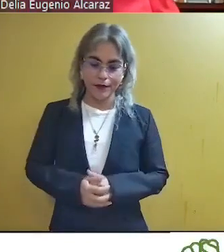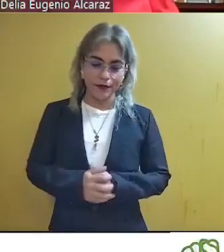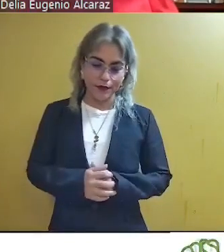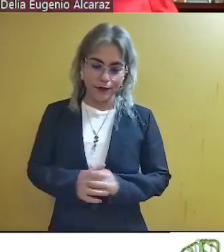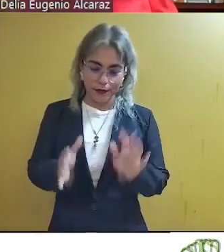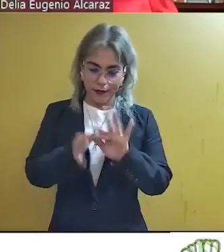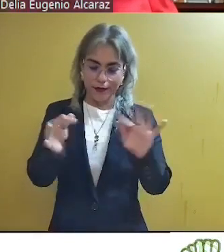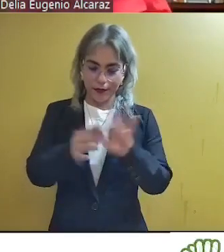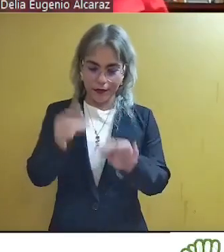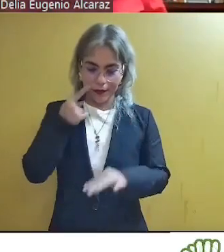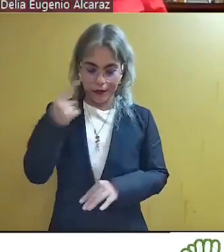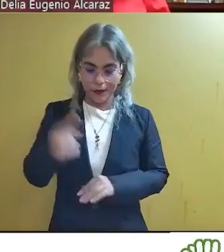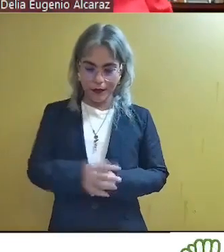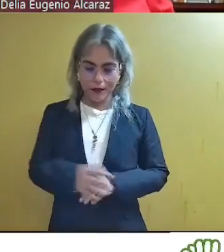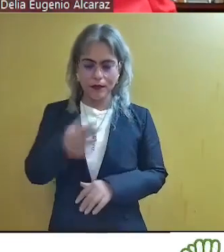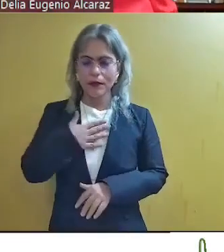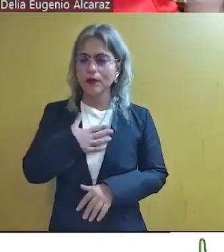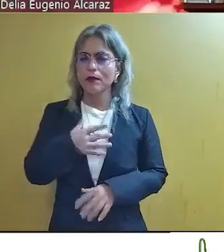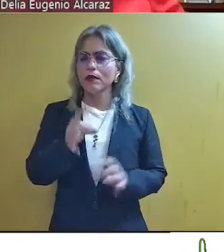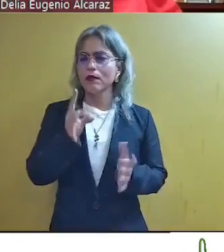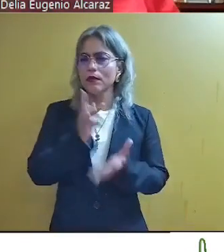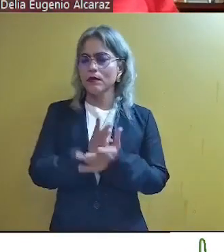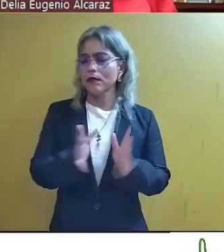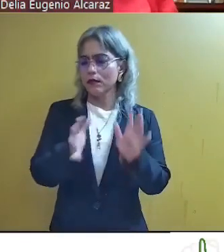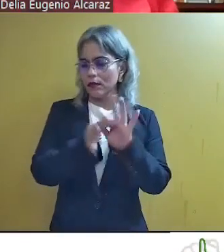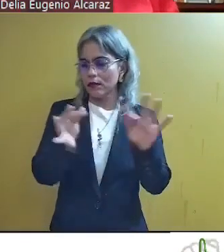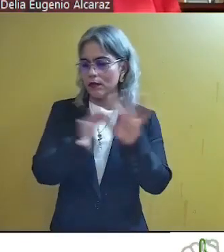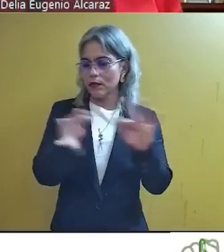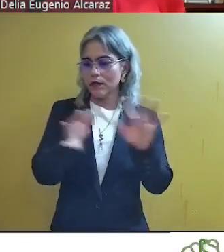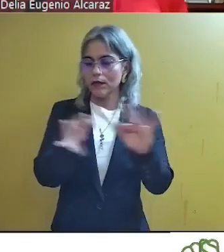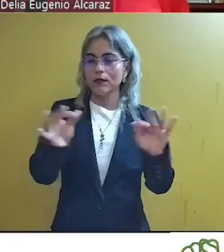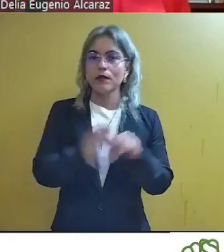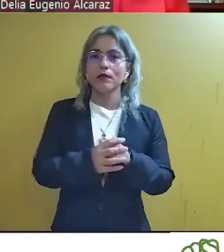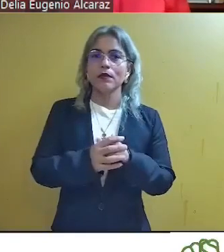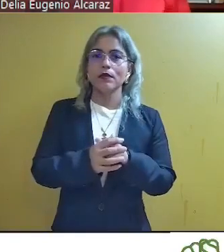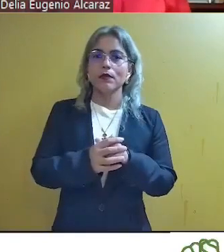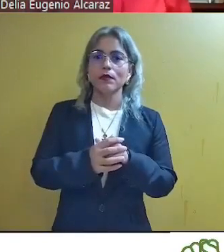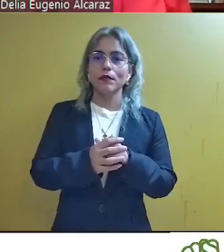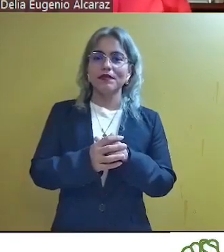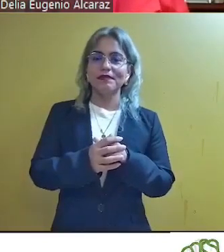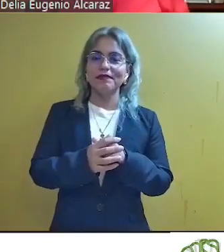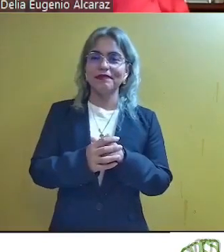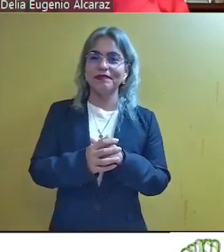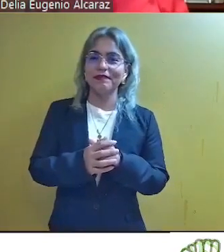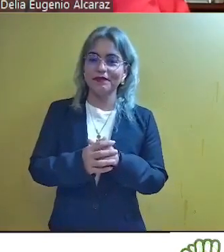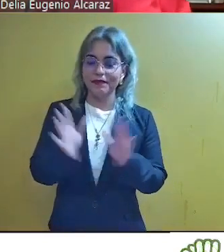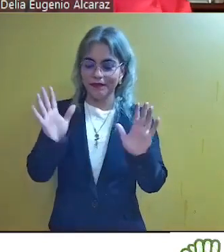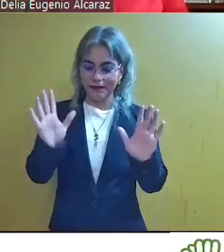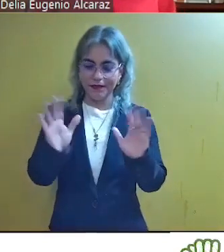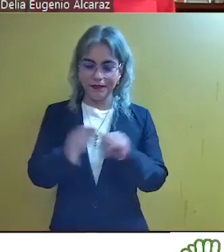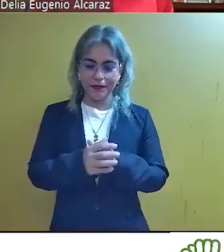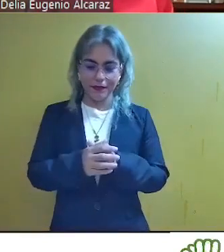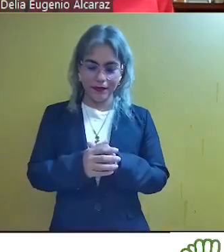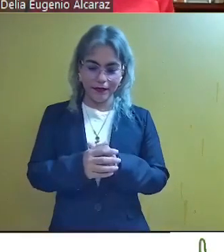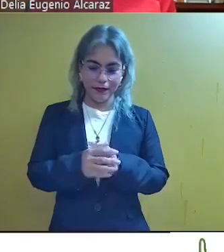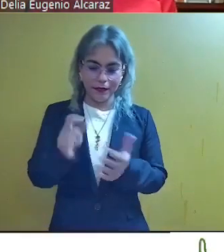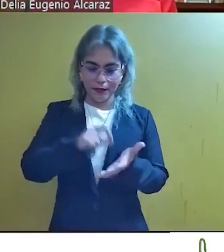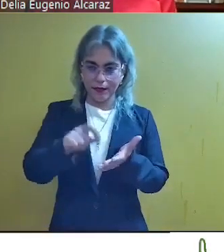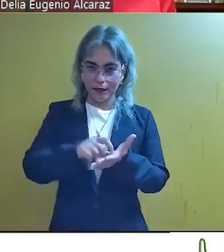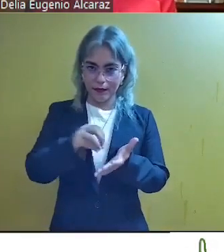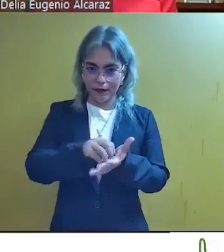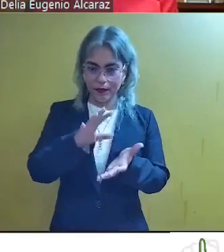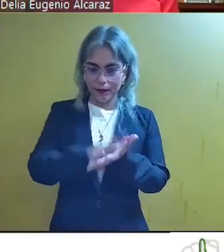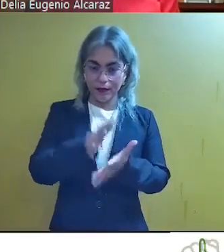respecto. Solamente comentar sobre este famoso dictamen tesonal, del por qué